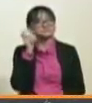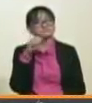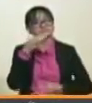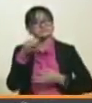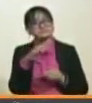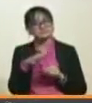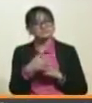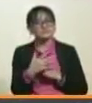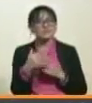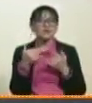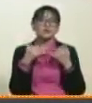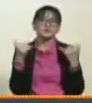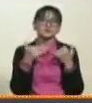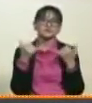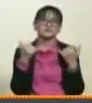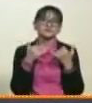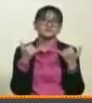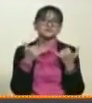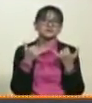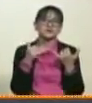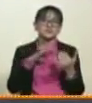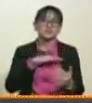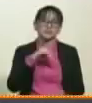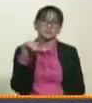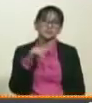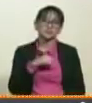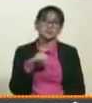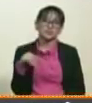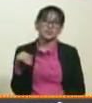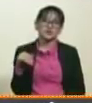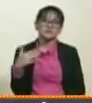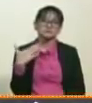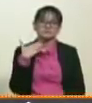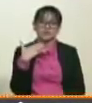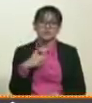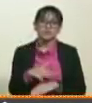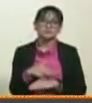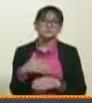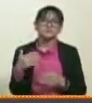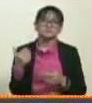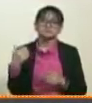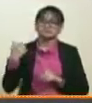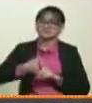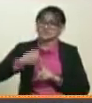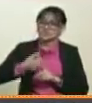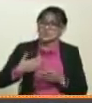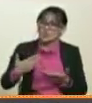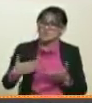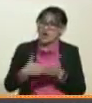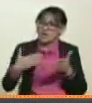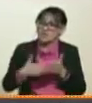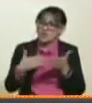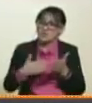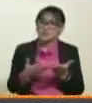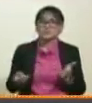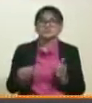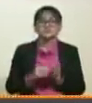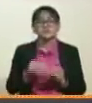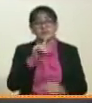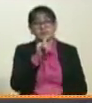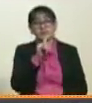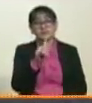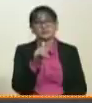de la situación eléctrica del estado zulia la cual se ha visto afectada por constante sabotajes las autoridades denunciaron